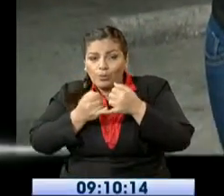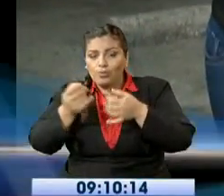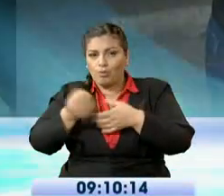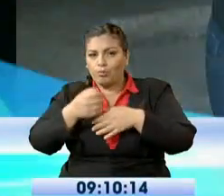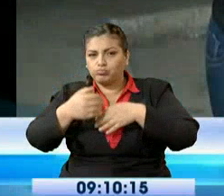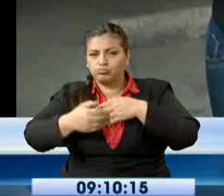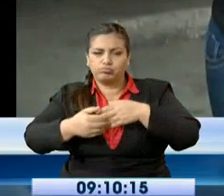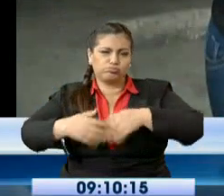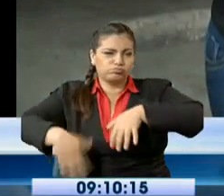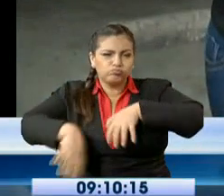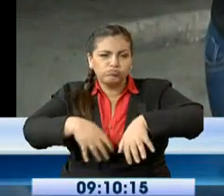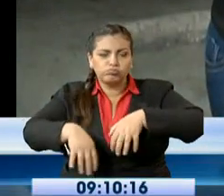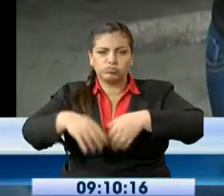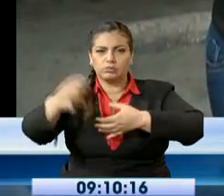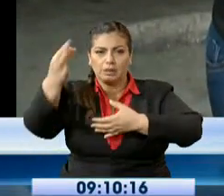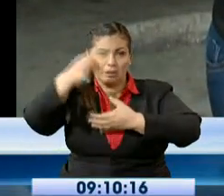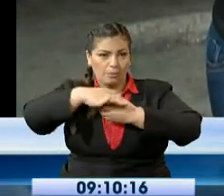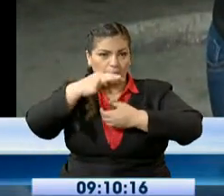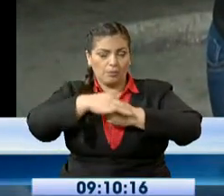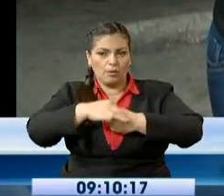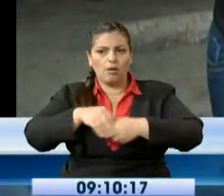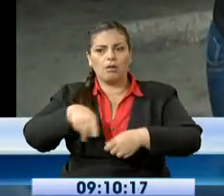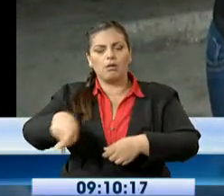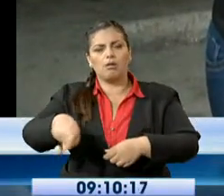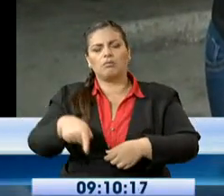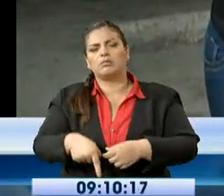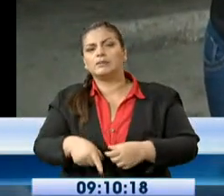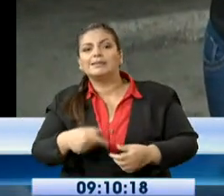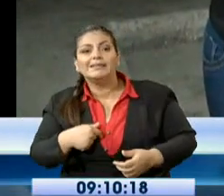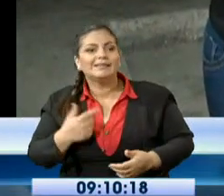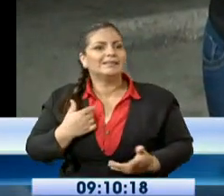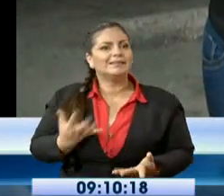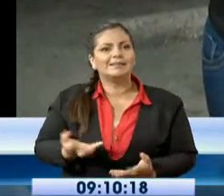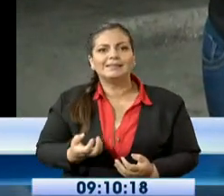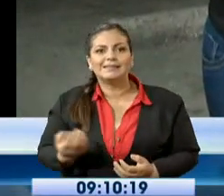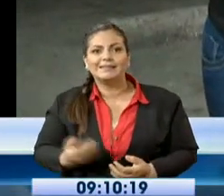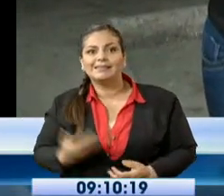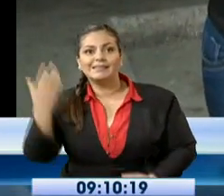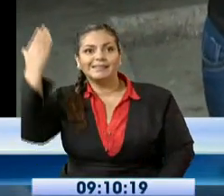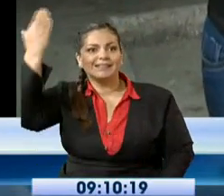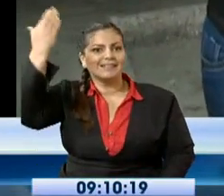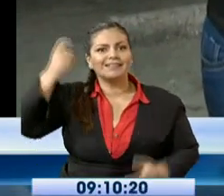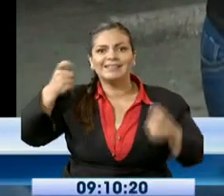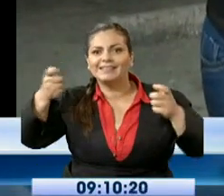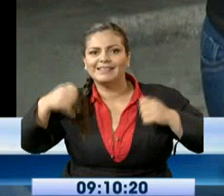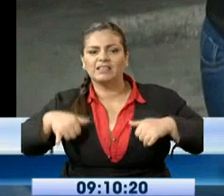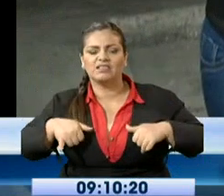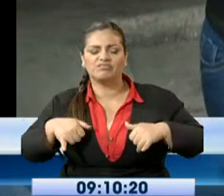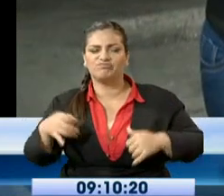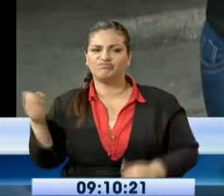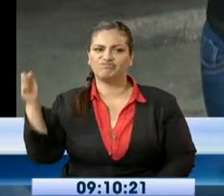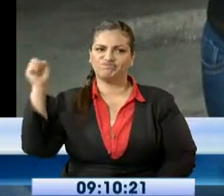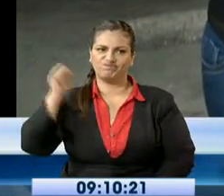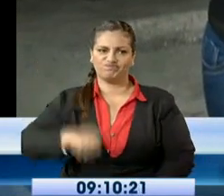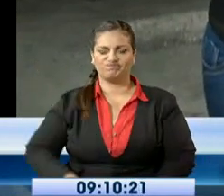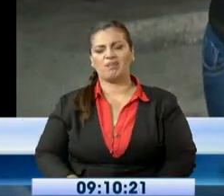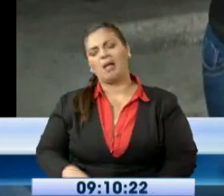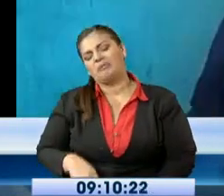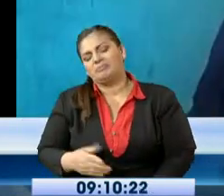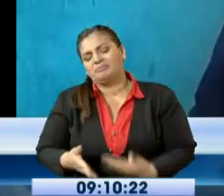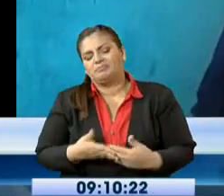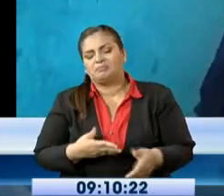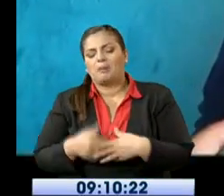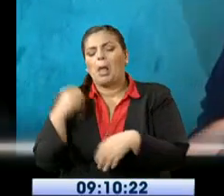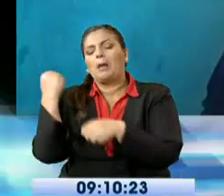a uno de los negocios más tradicionales del cantón Juján, como es la venta de fritada. Hoy su negocio permanece con las puertas cerradas.